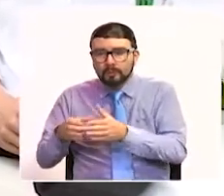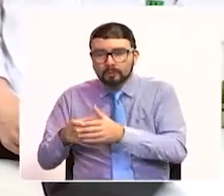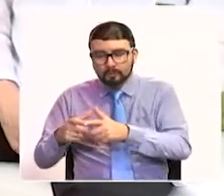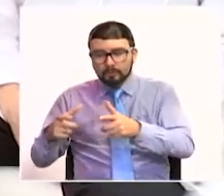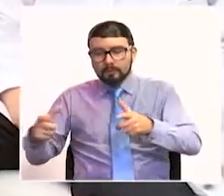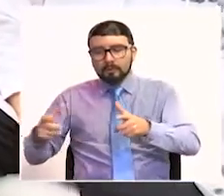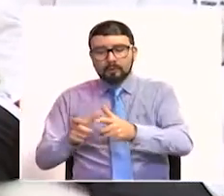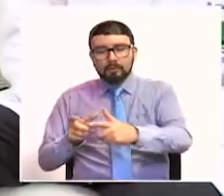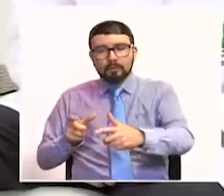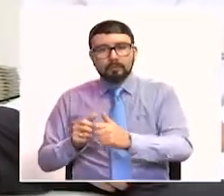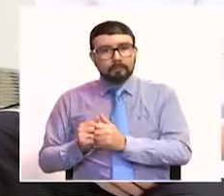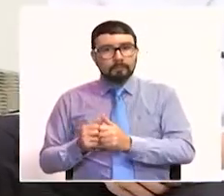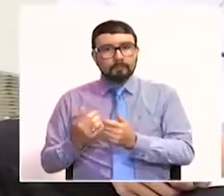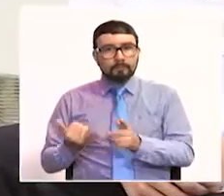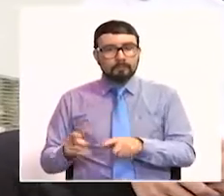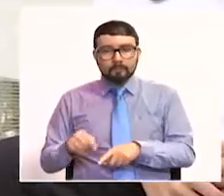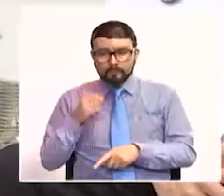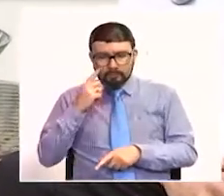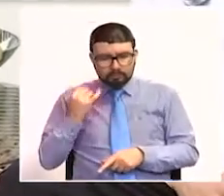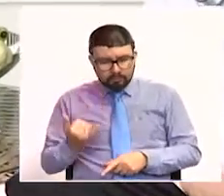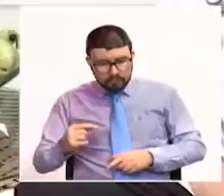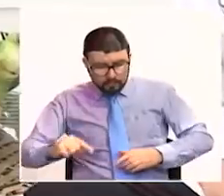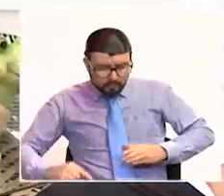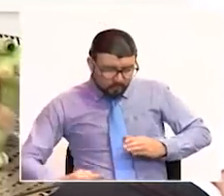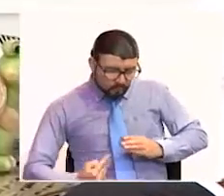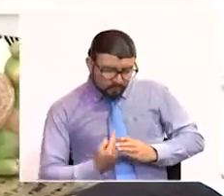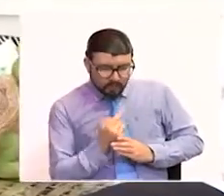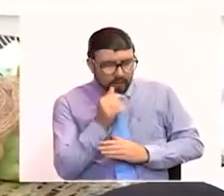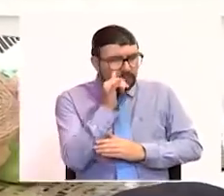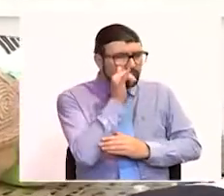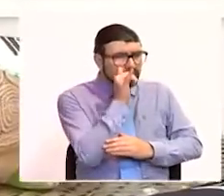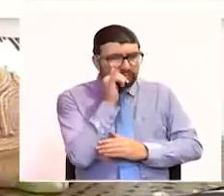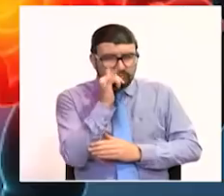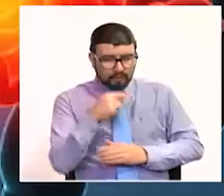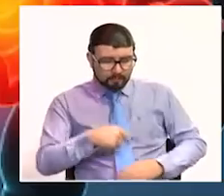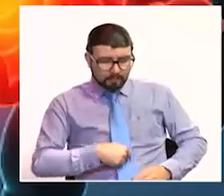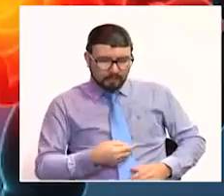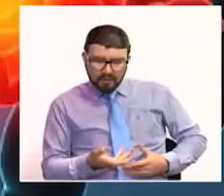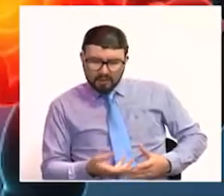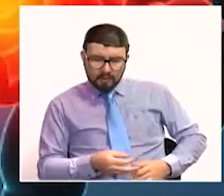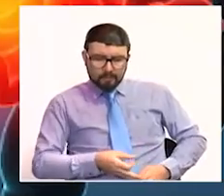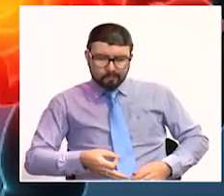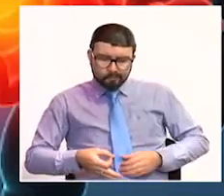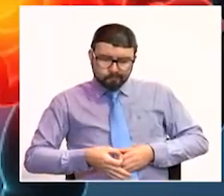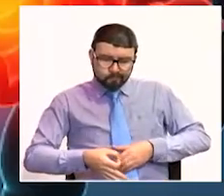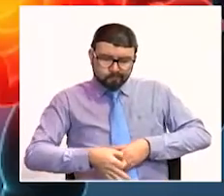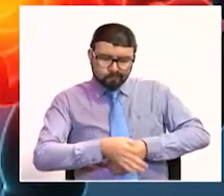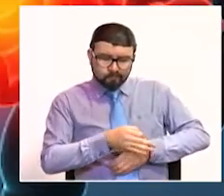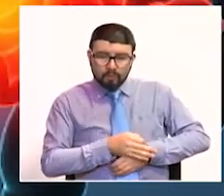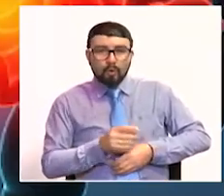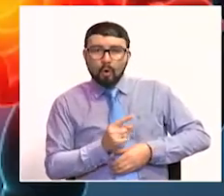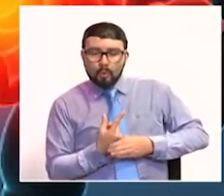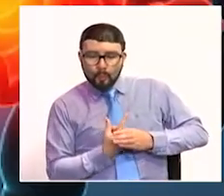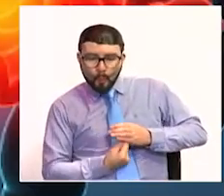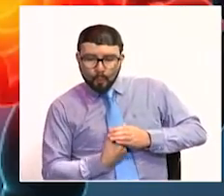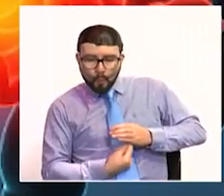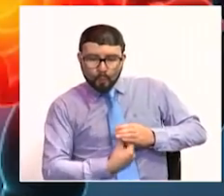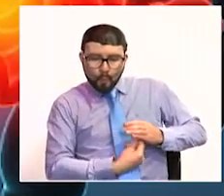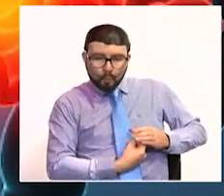qué está pasando en las paredes del colon, colonoscopia, divertículos, pólipos, colitis,